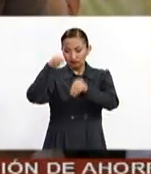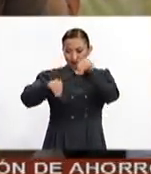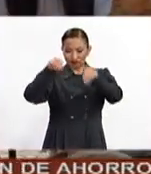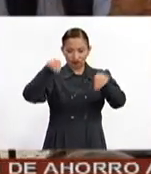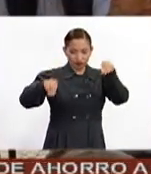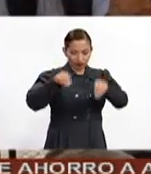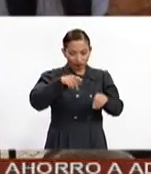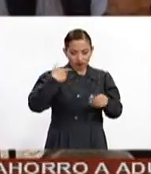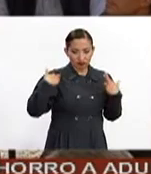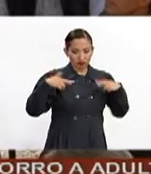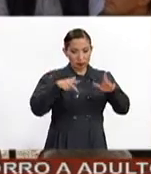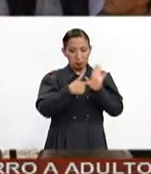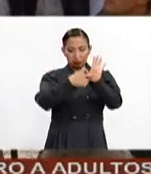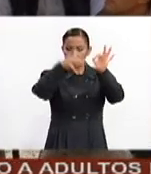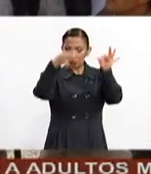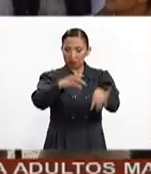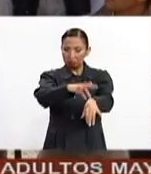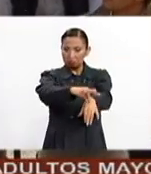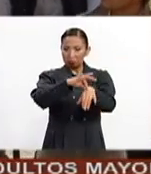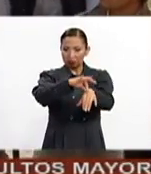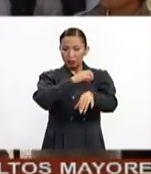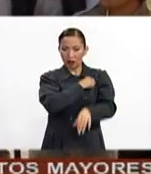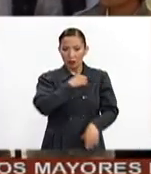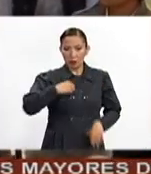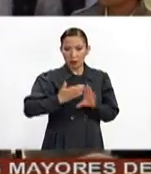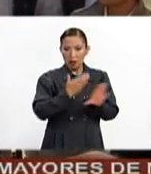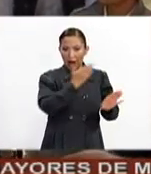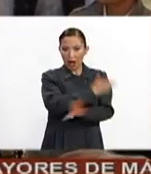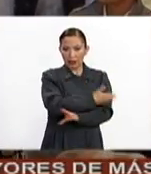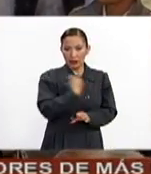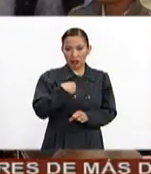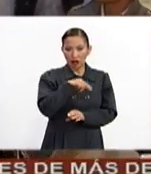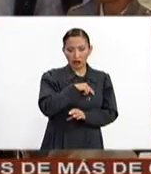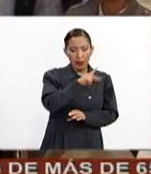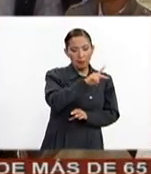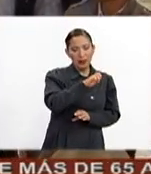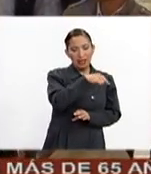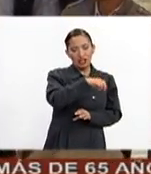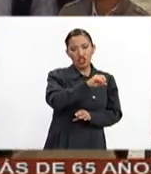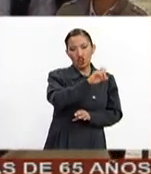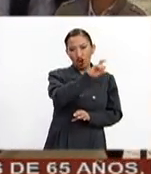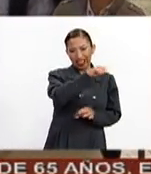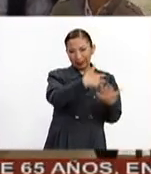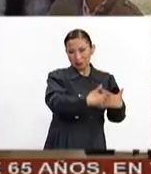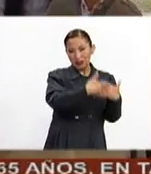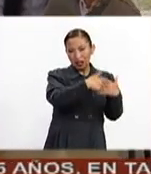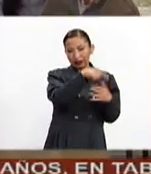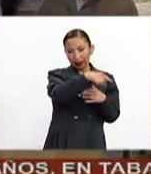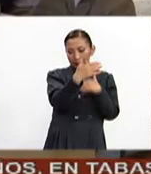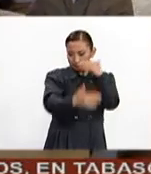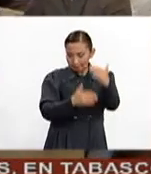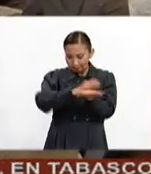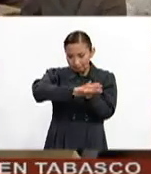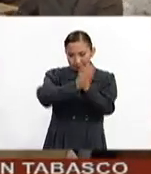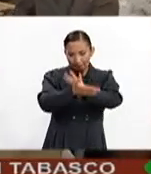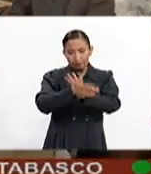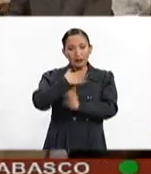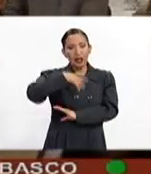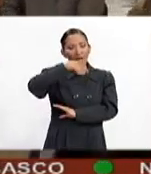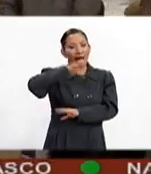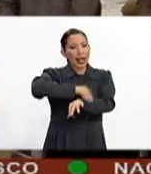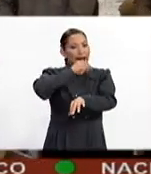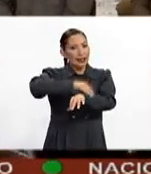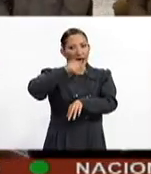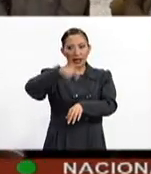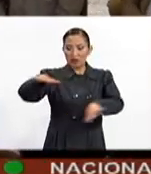presentar la materialización de un compromiso que hemos hecho en Peñoles de seguir avanzando en la conversión de nuestras fuentes